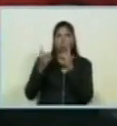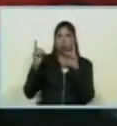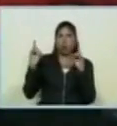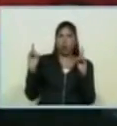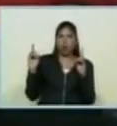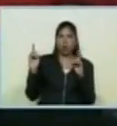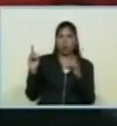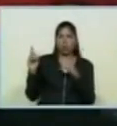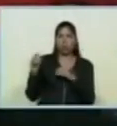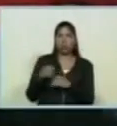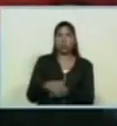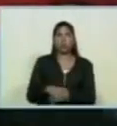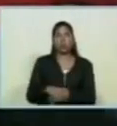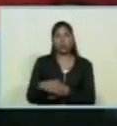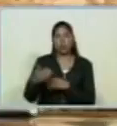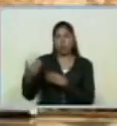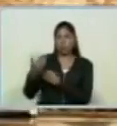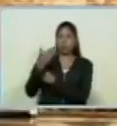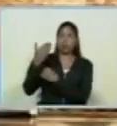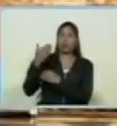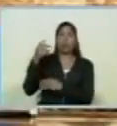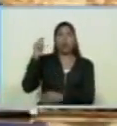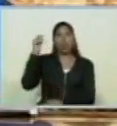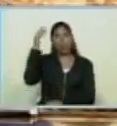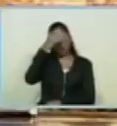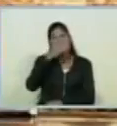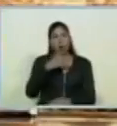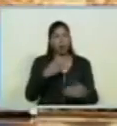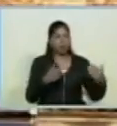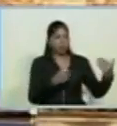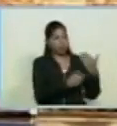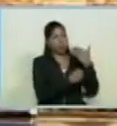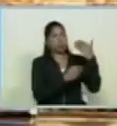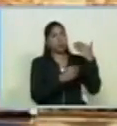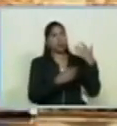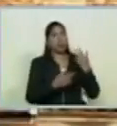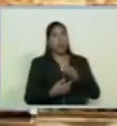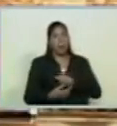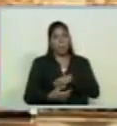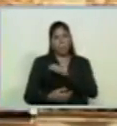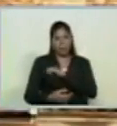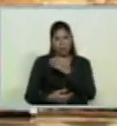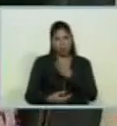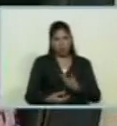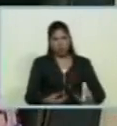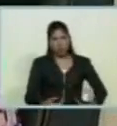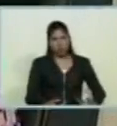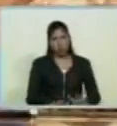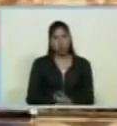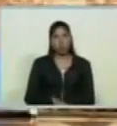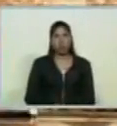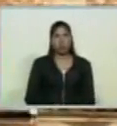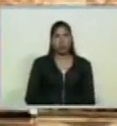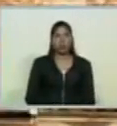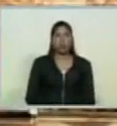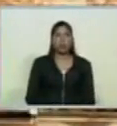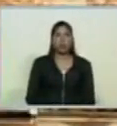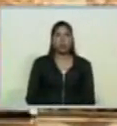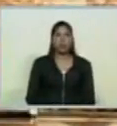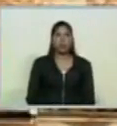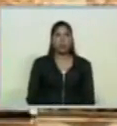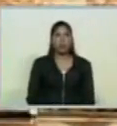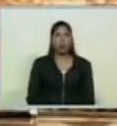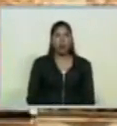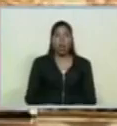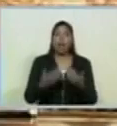la agresión de Marianito Rajoy y de Donald Trump. Bueno, todo esto forma parte de un todo de este momento histórico. Yo